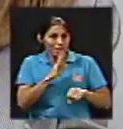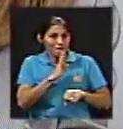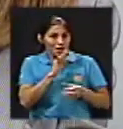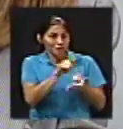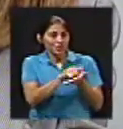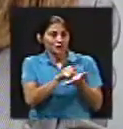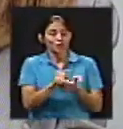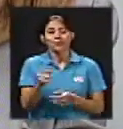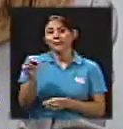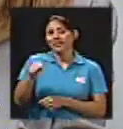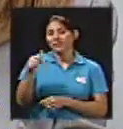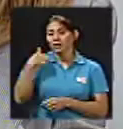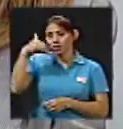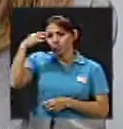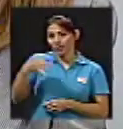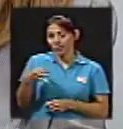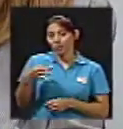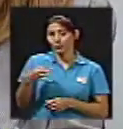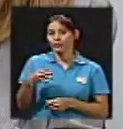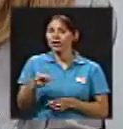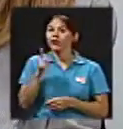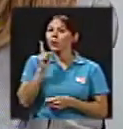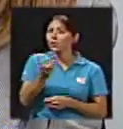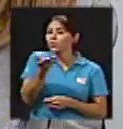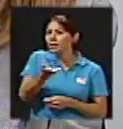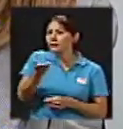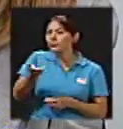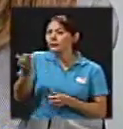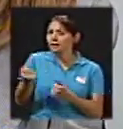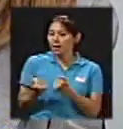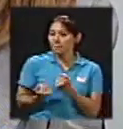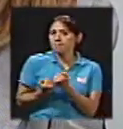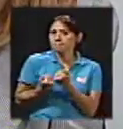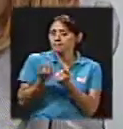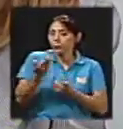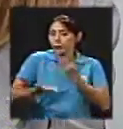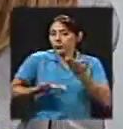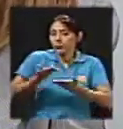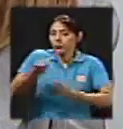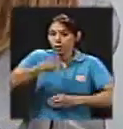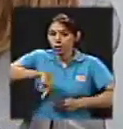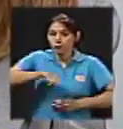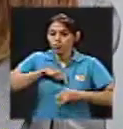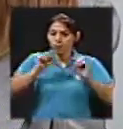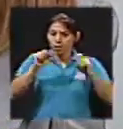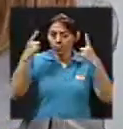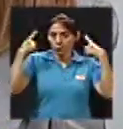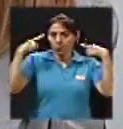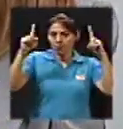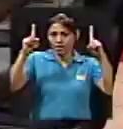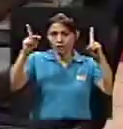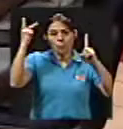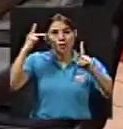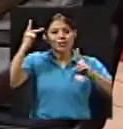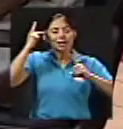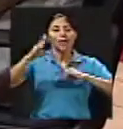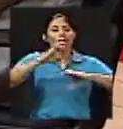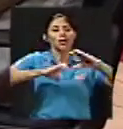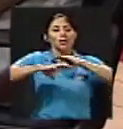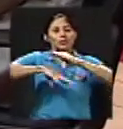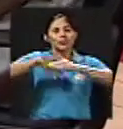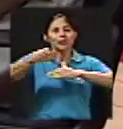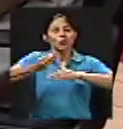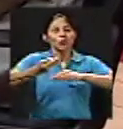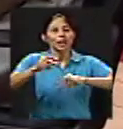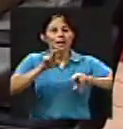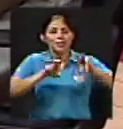que de nuevo uno de los elementos que ha contribuido a que hayamos podido tener una política de comercio exterior y de inversión, digamos, que ha sido exitosa a